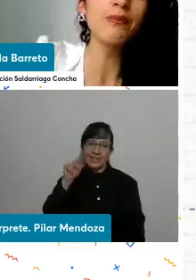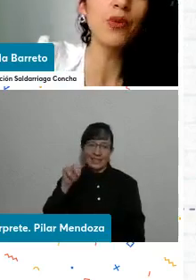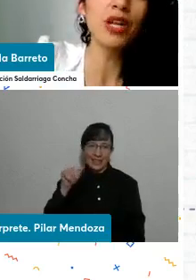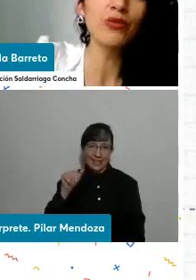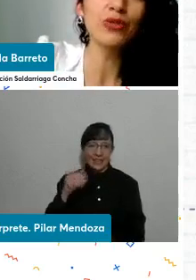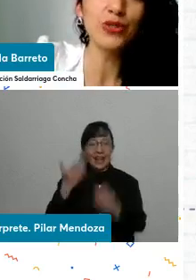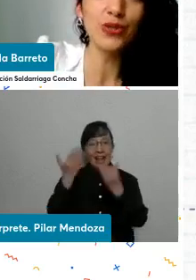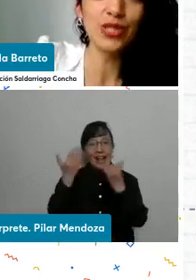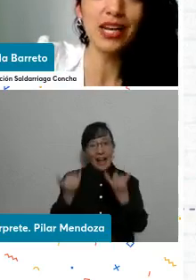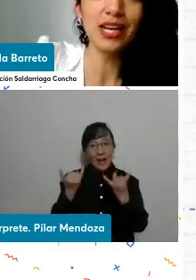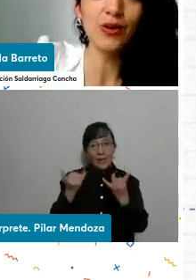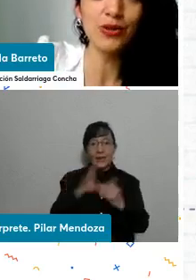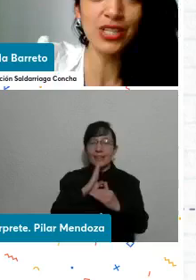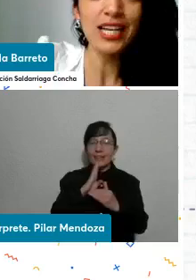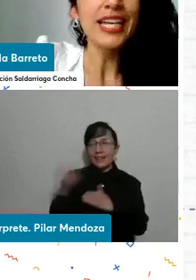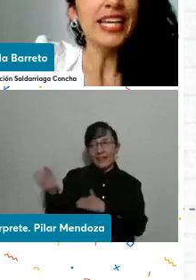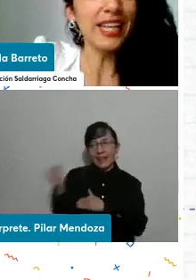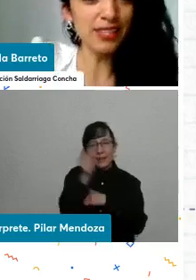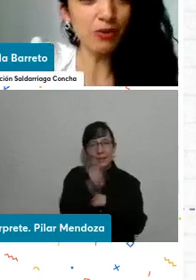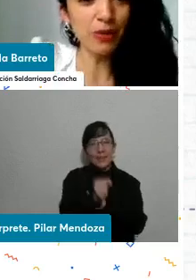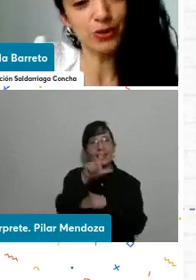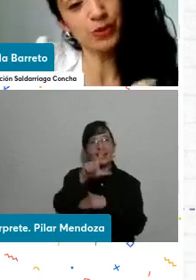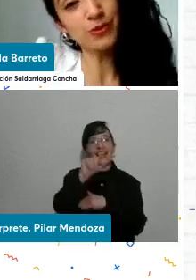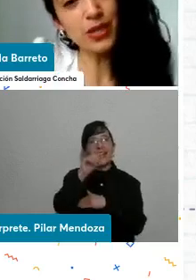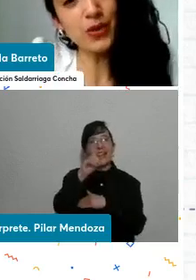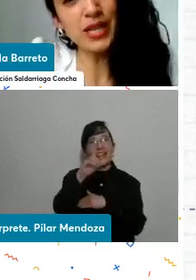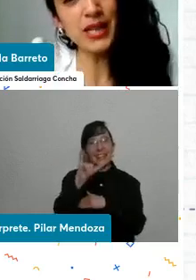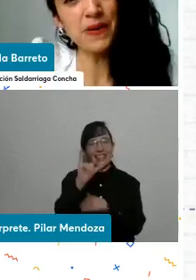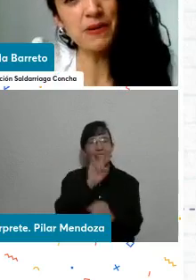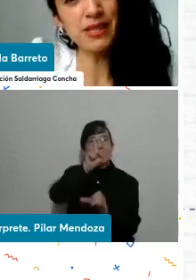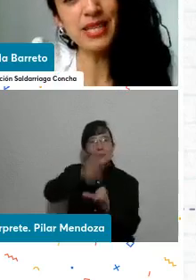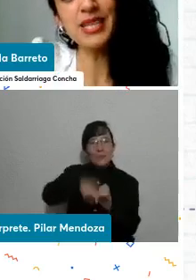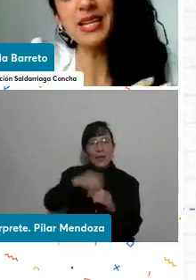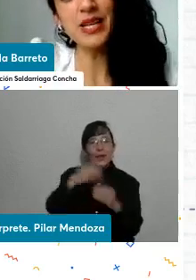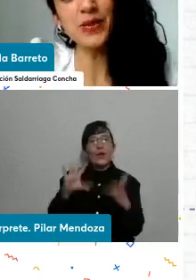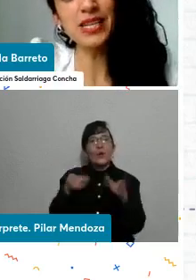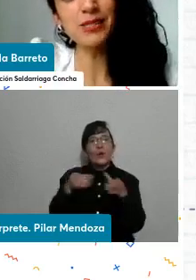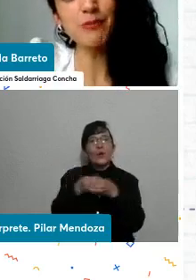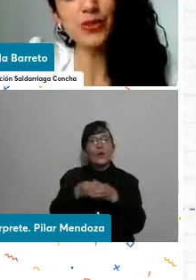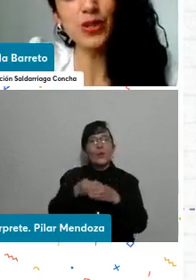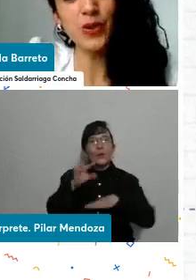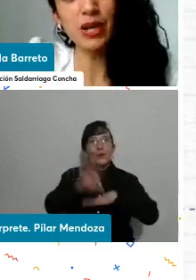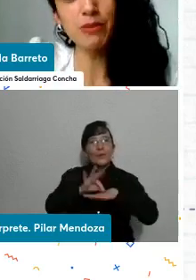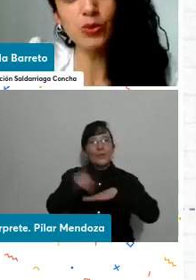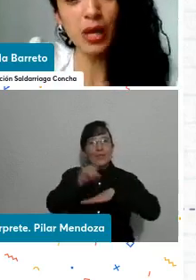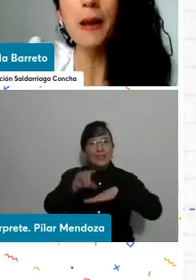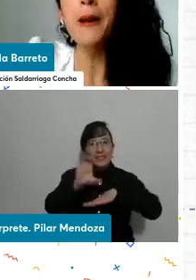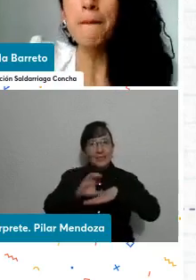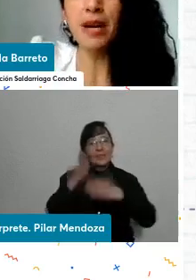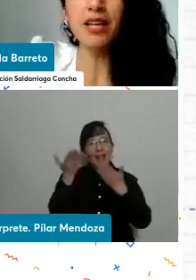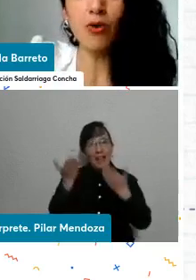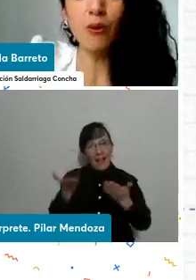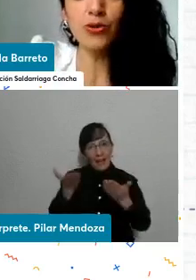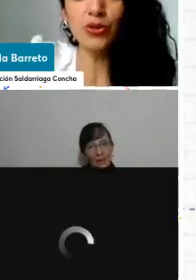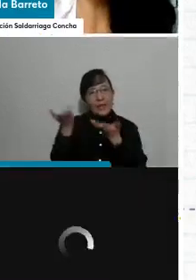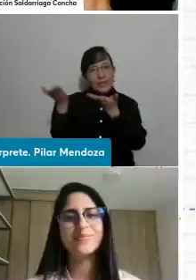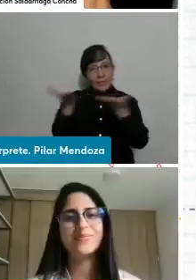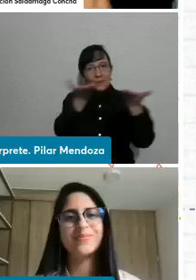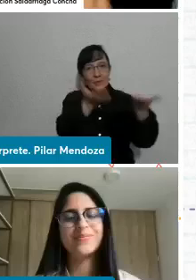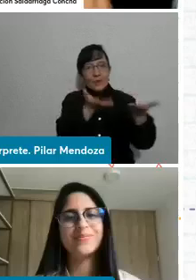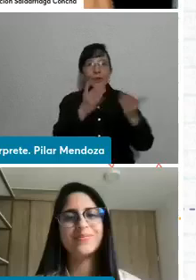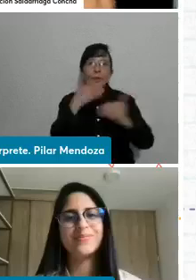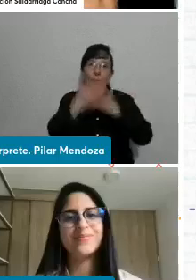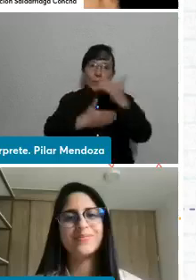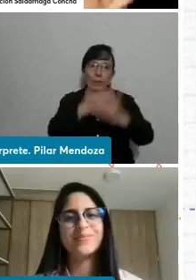del equipo de la Fundación Salarrega Concha. Y en este momento le doy la bienvenida, le doy el espacio, le doy la apertura para que podamos conocer